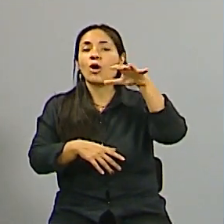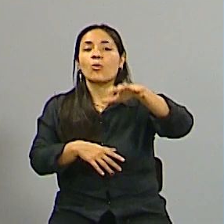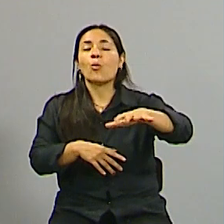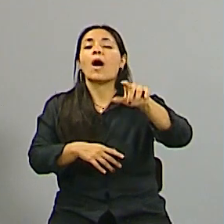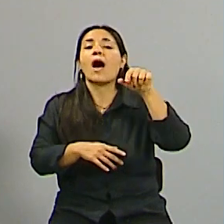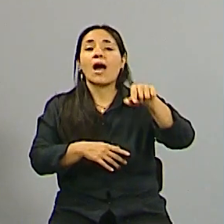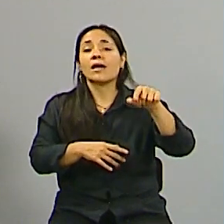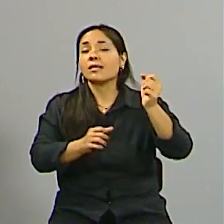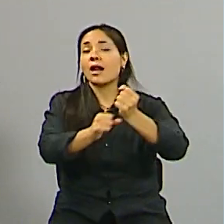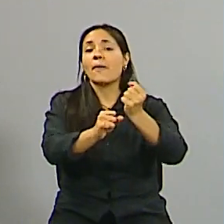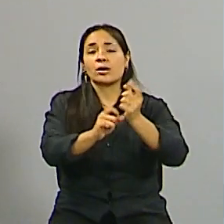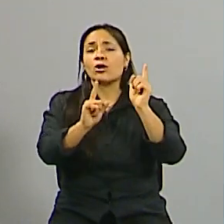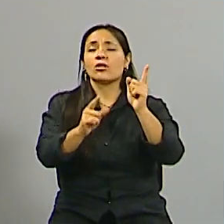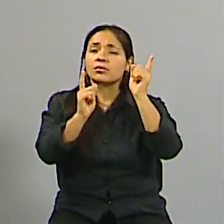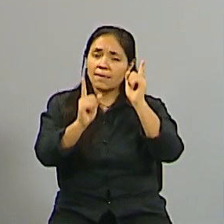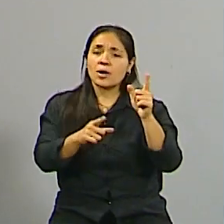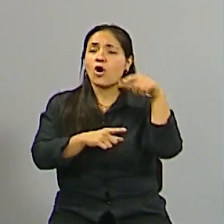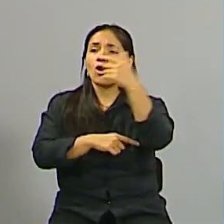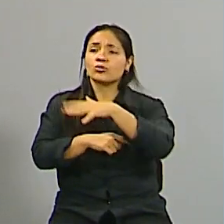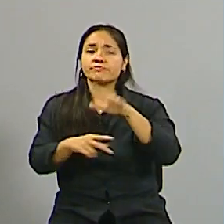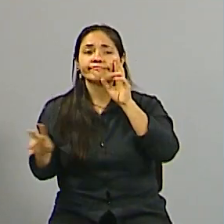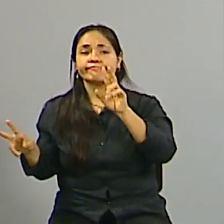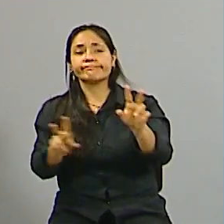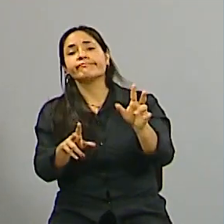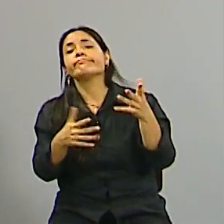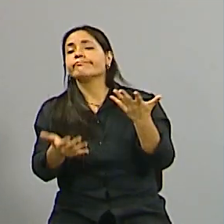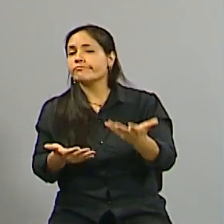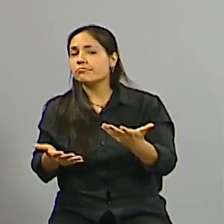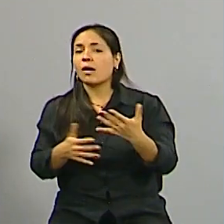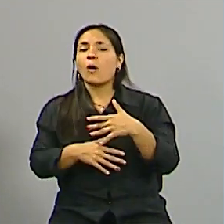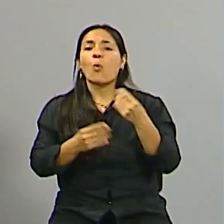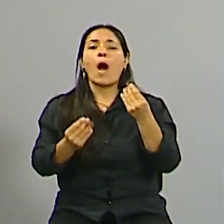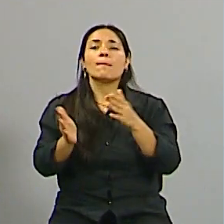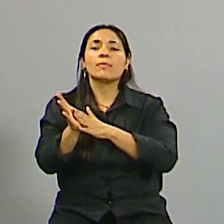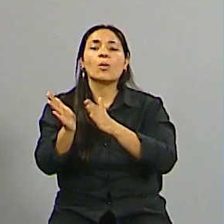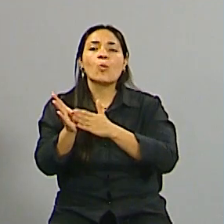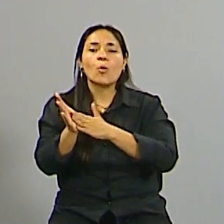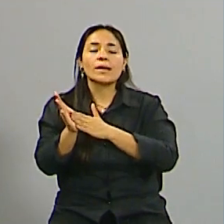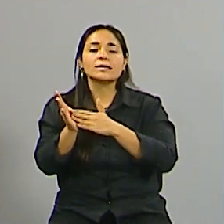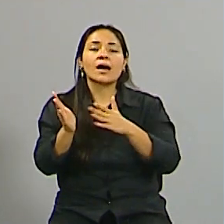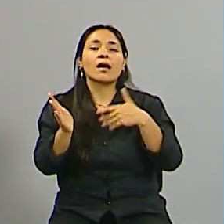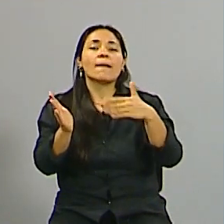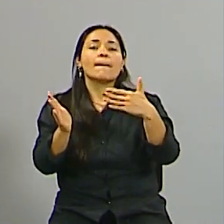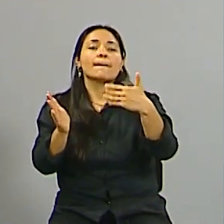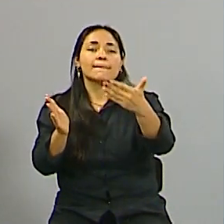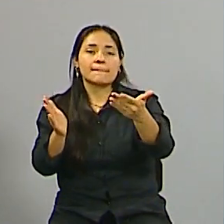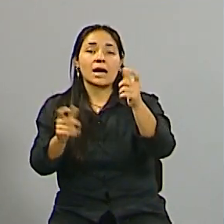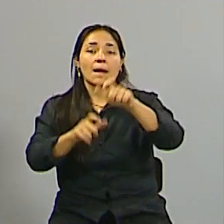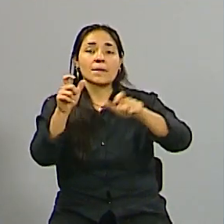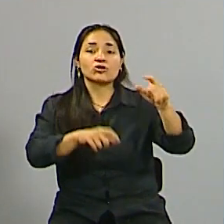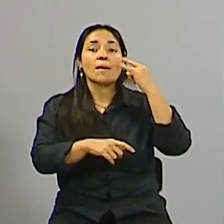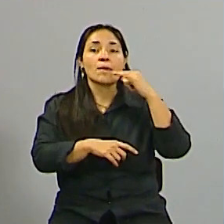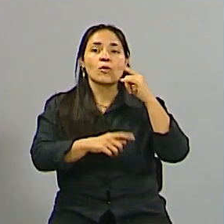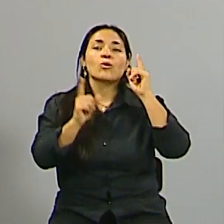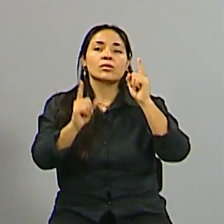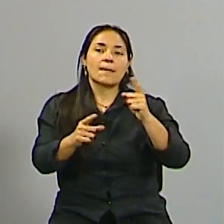proyección importante, pensando incluso en un futuro tal vez más lejano. ¿Cuál es la propuesta que vos tenés para la gente de Maipú, pero en